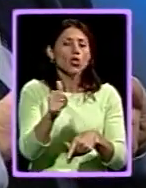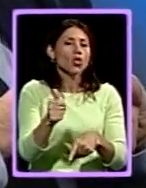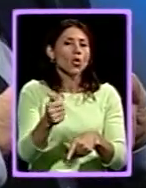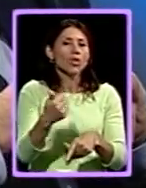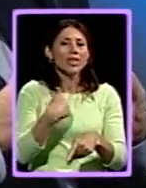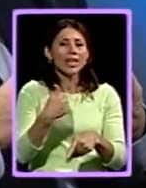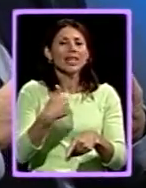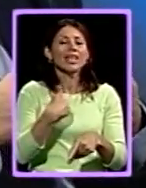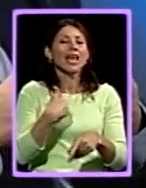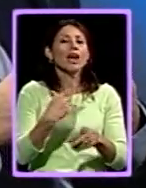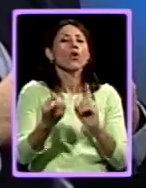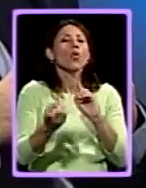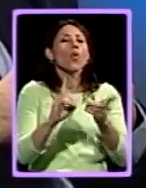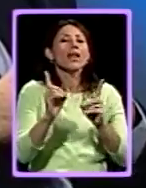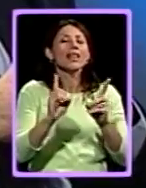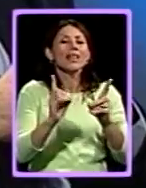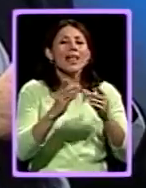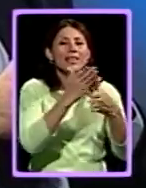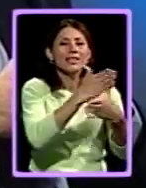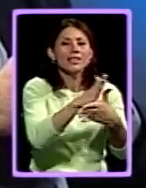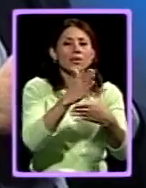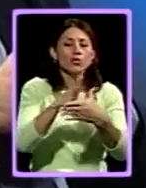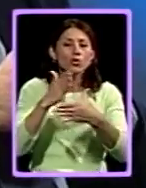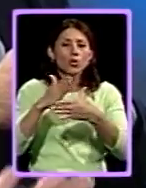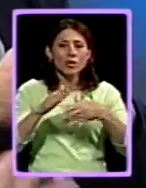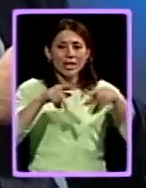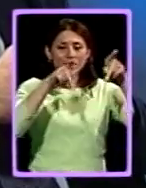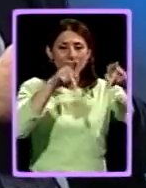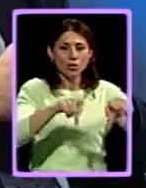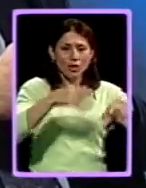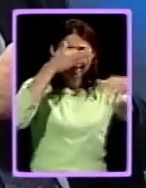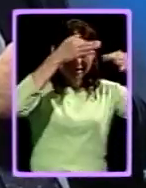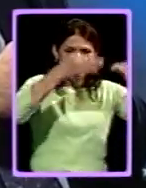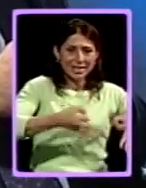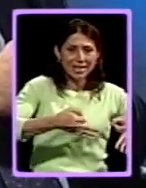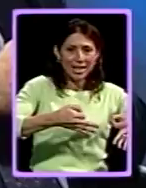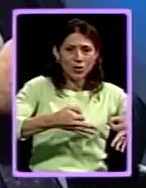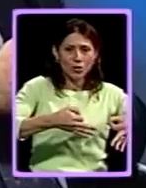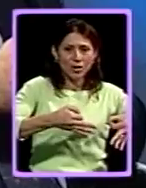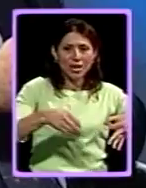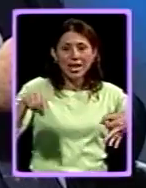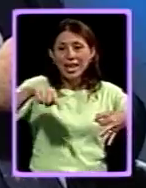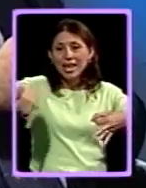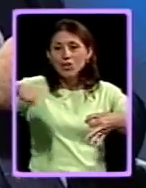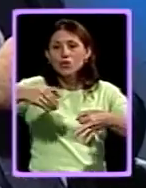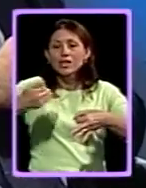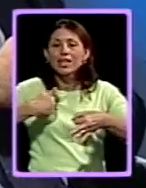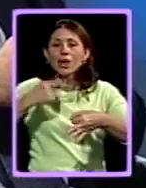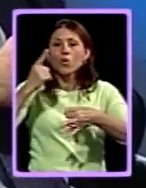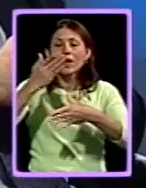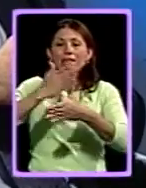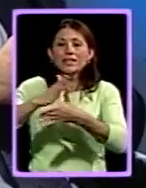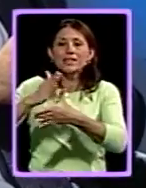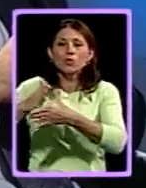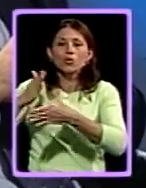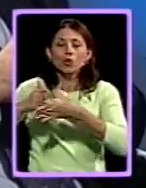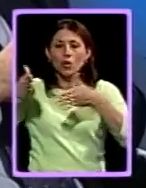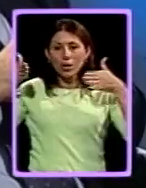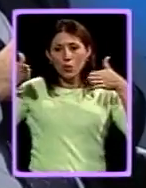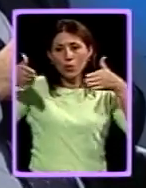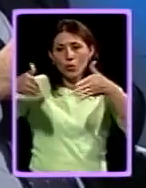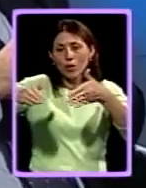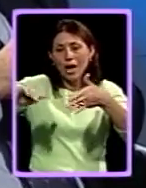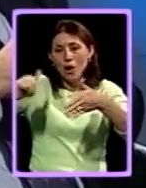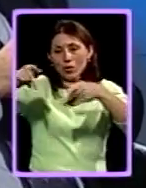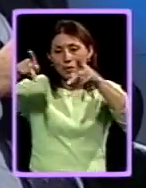decididos, tenían una distribución que se iba hacia el otro candidato, es decir, hacia Otón Solís en este caso.